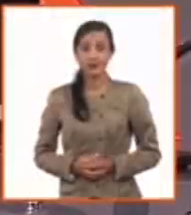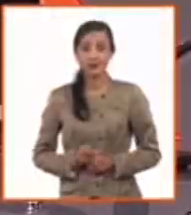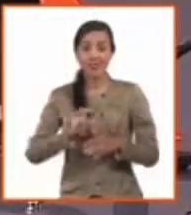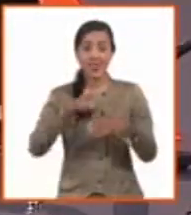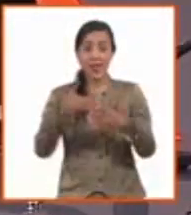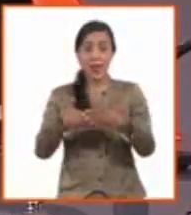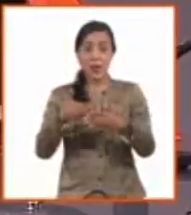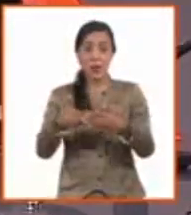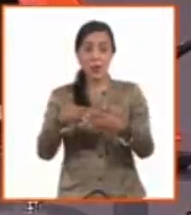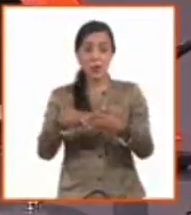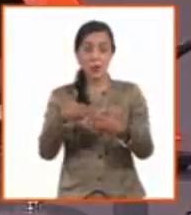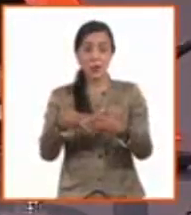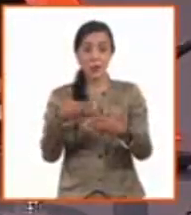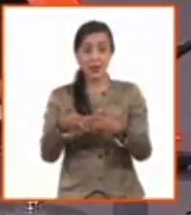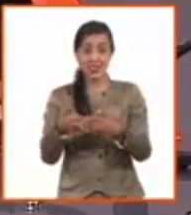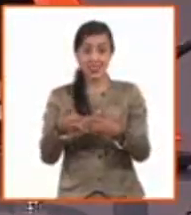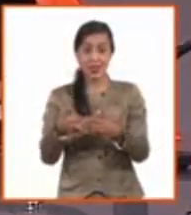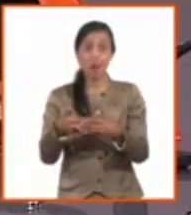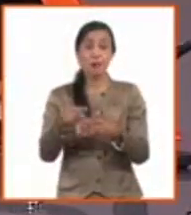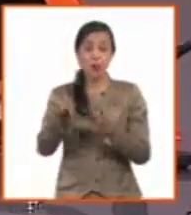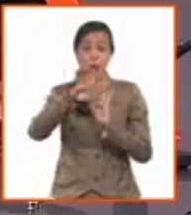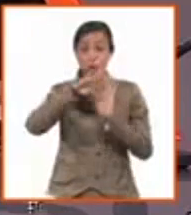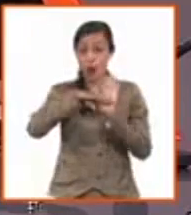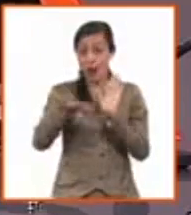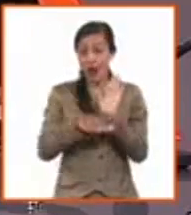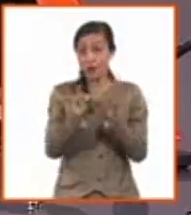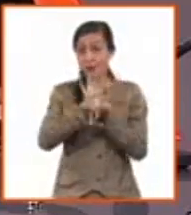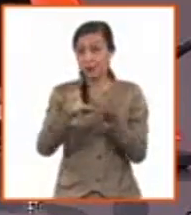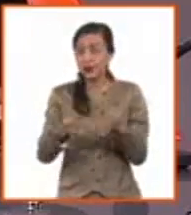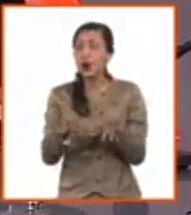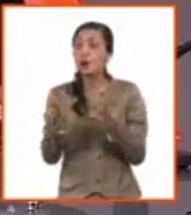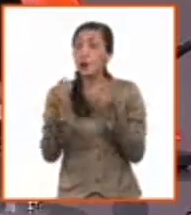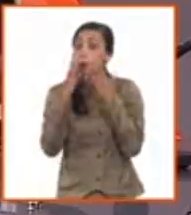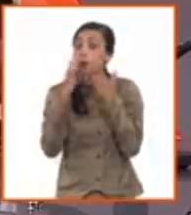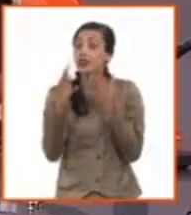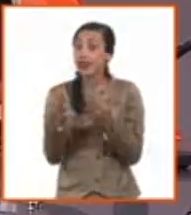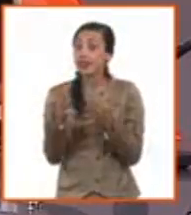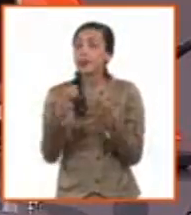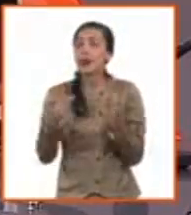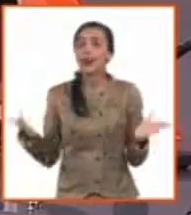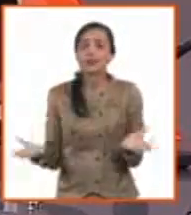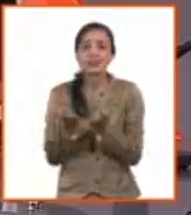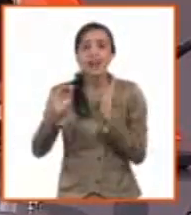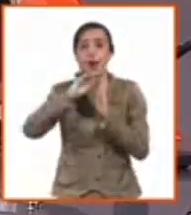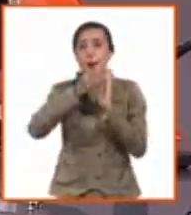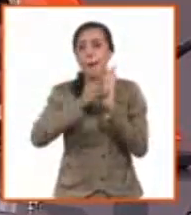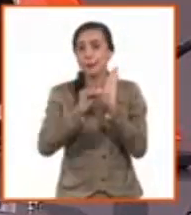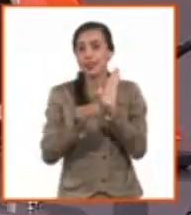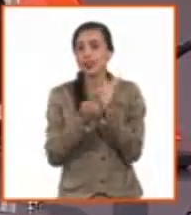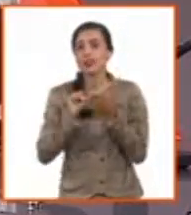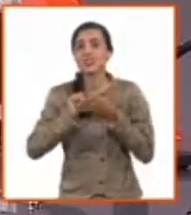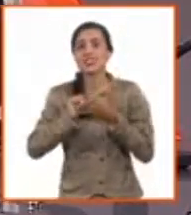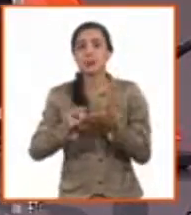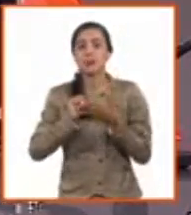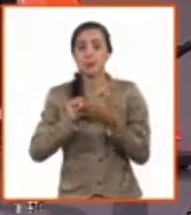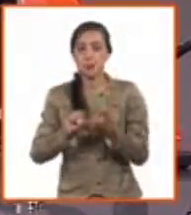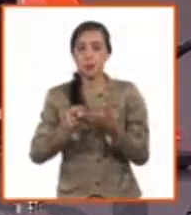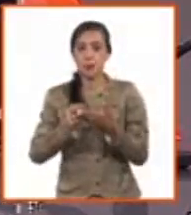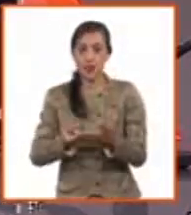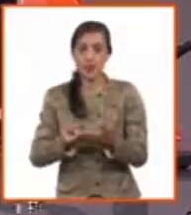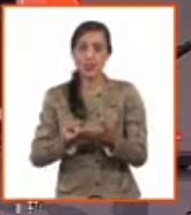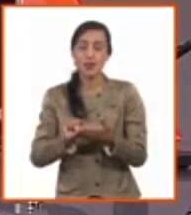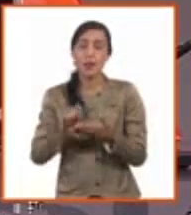bueno las empresas de software son claves por supuesto para el desarrollo de estas aplicaciones de estos servicios